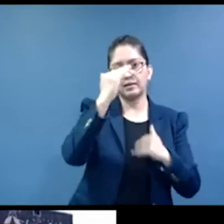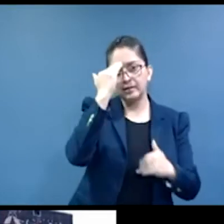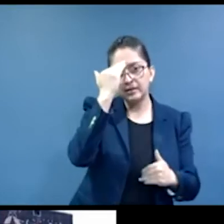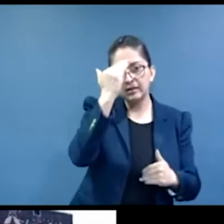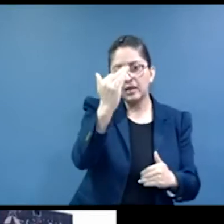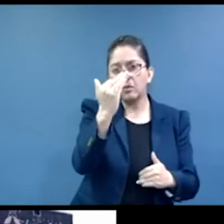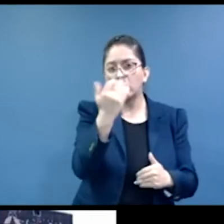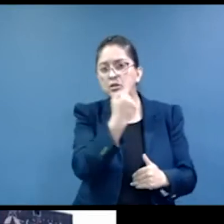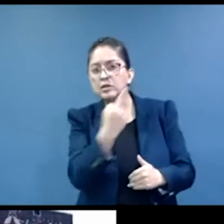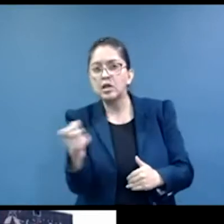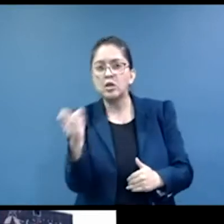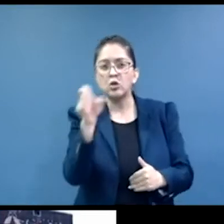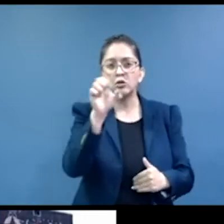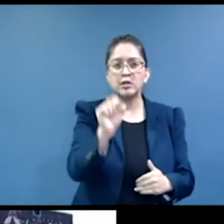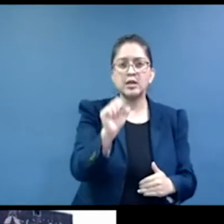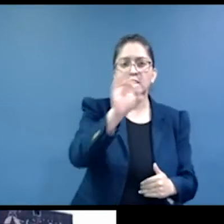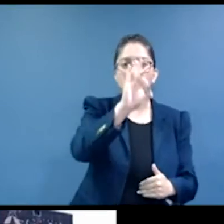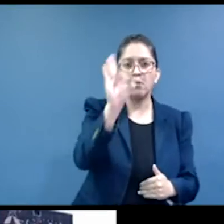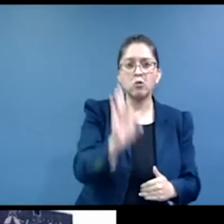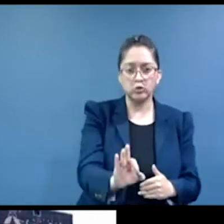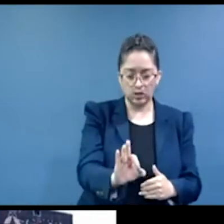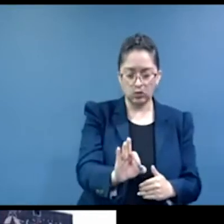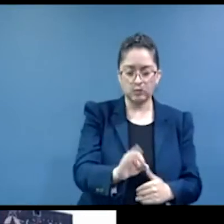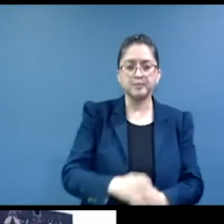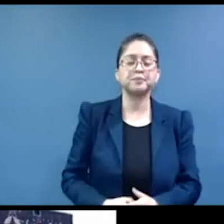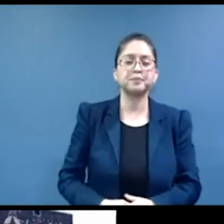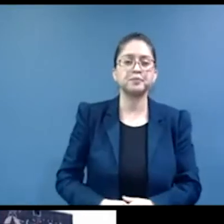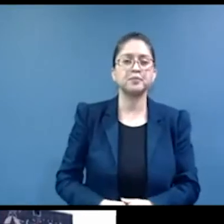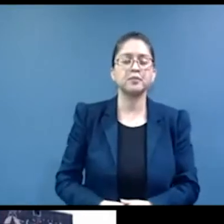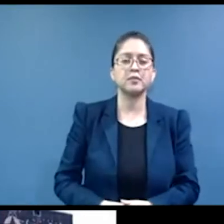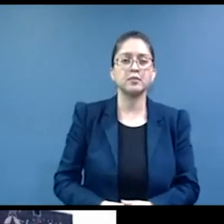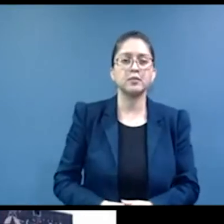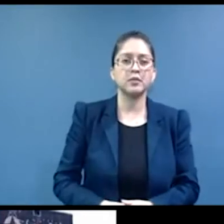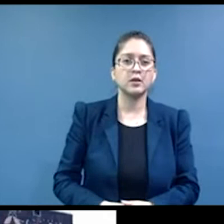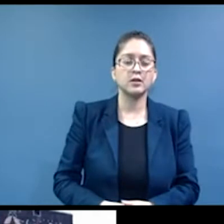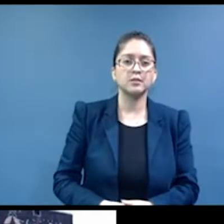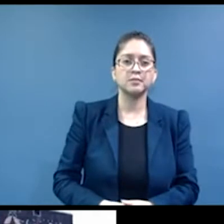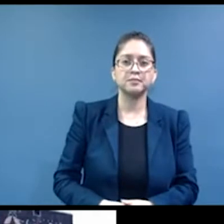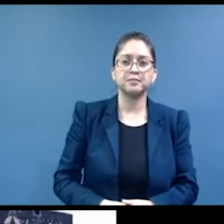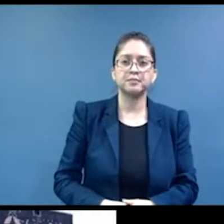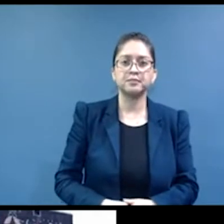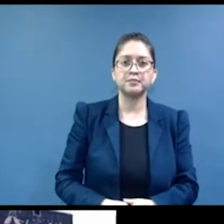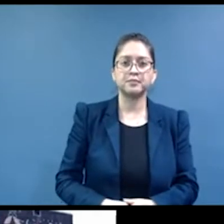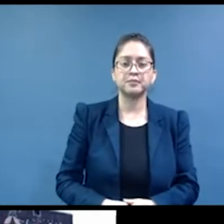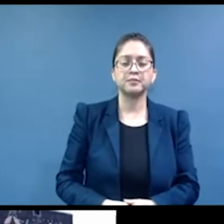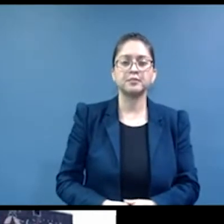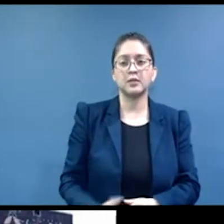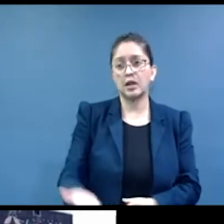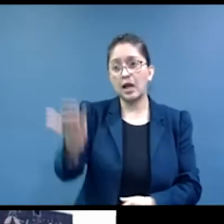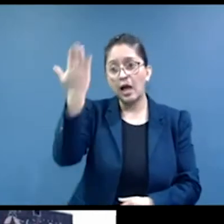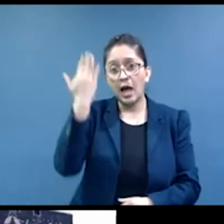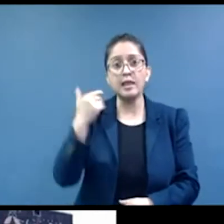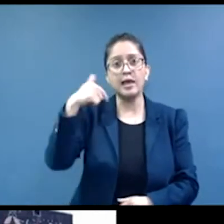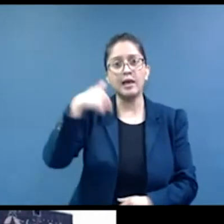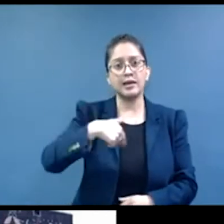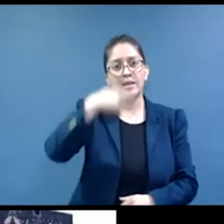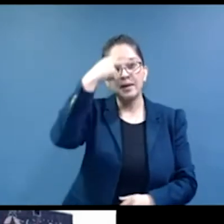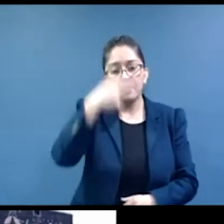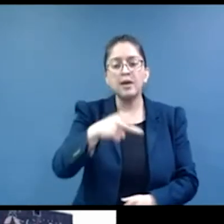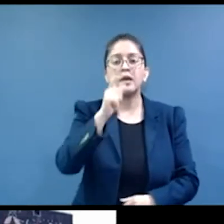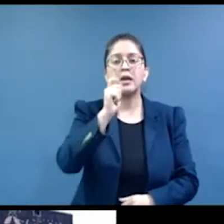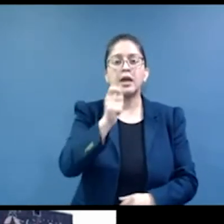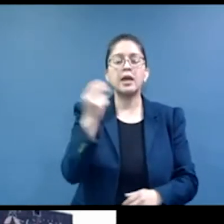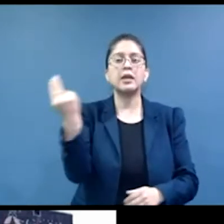menos 160%. A pesar de esto, bueno, pues no tenemos en México, como también ya decías, un marco